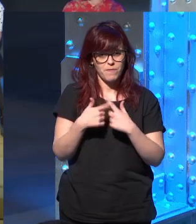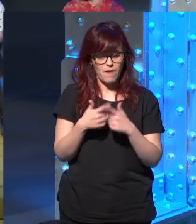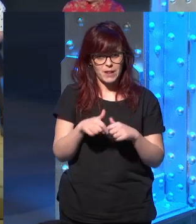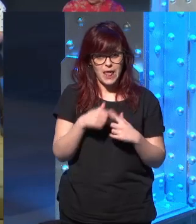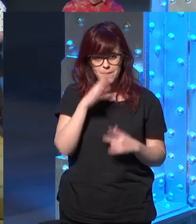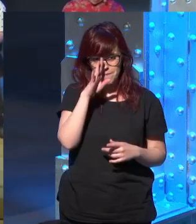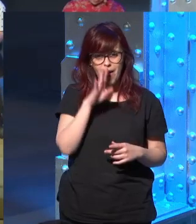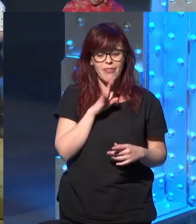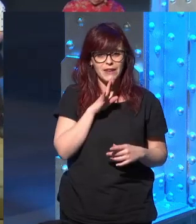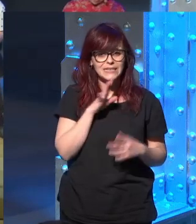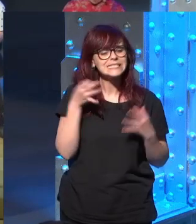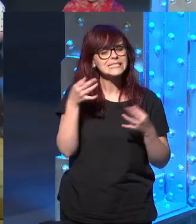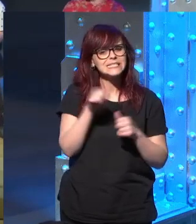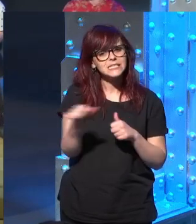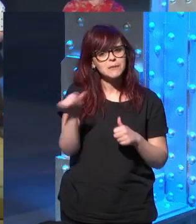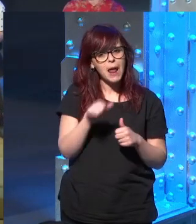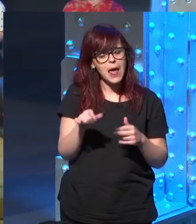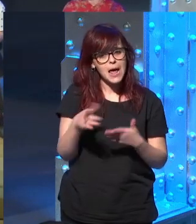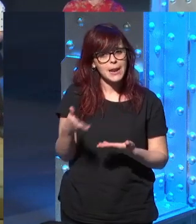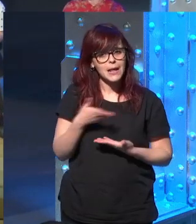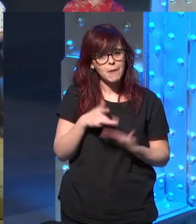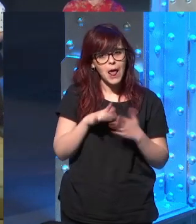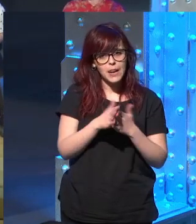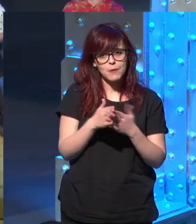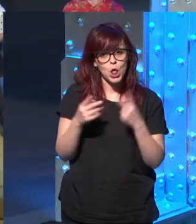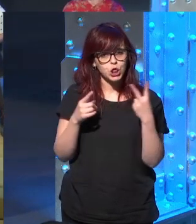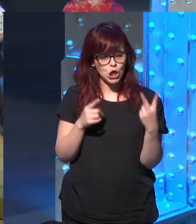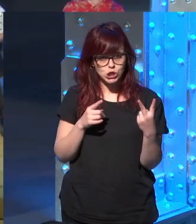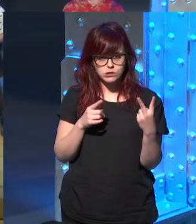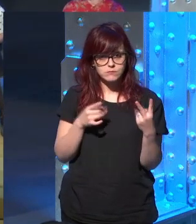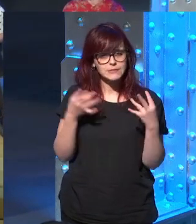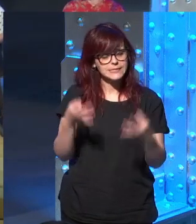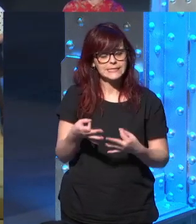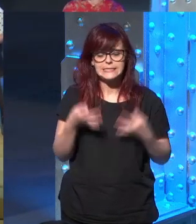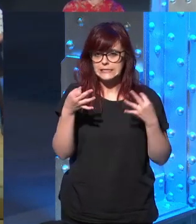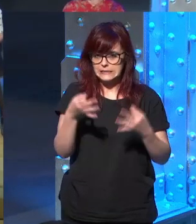mi padre cada semana me regalaba dos libros. Porque